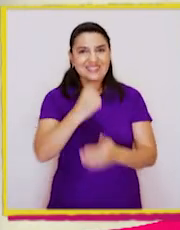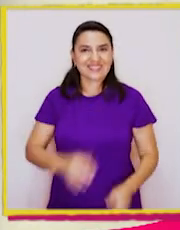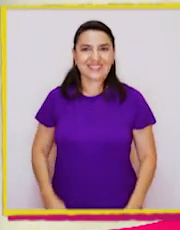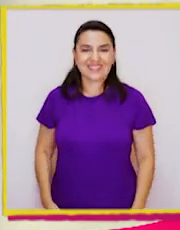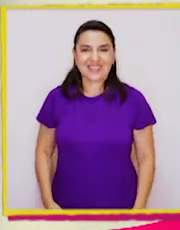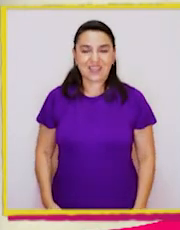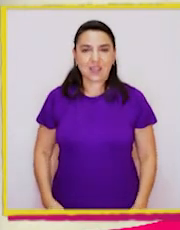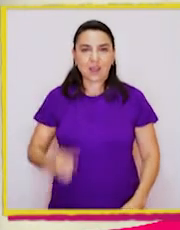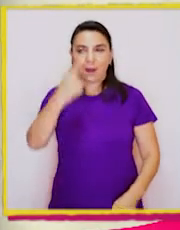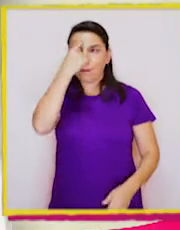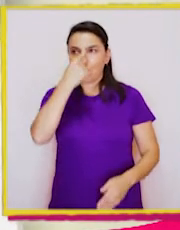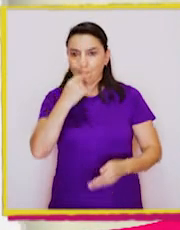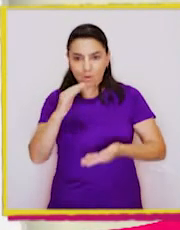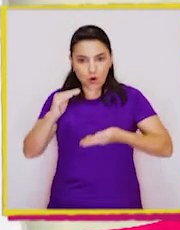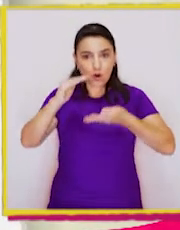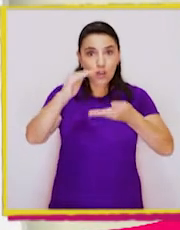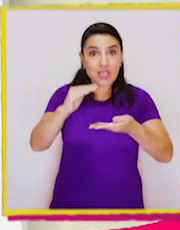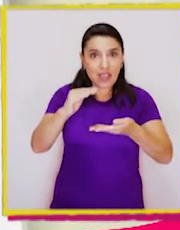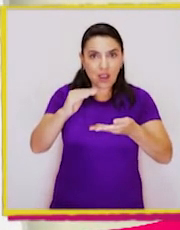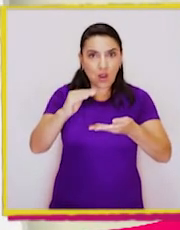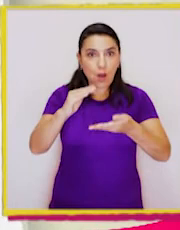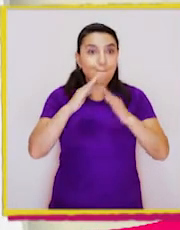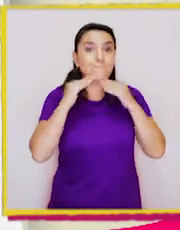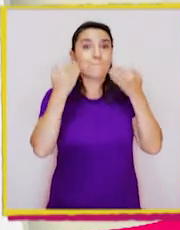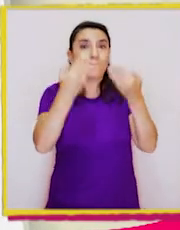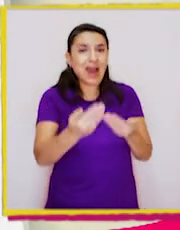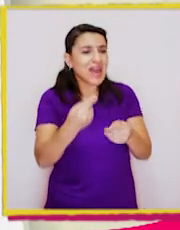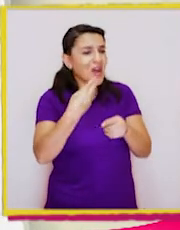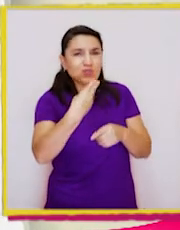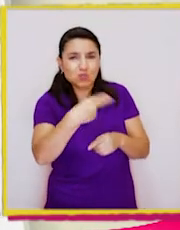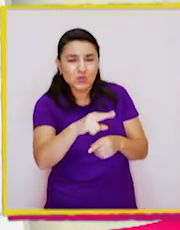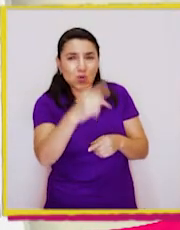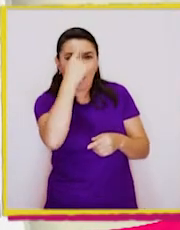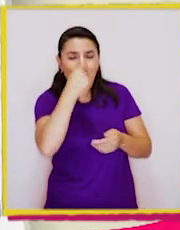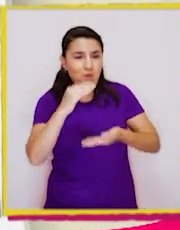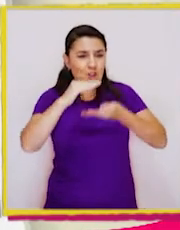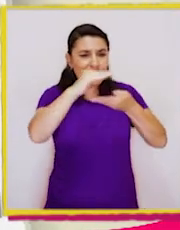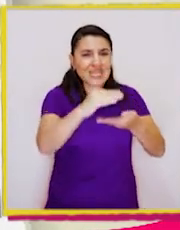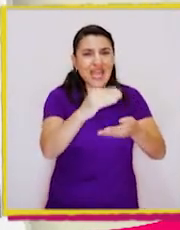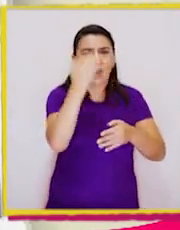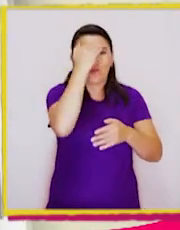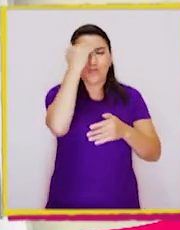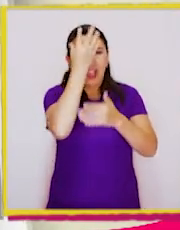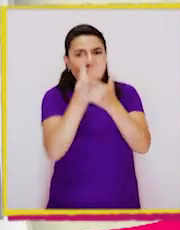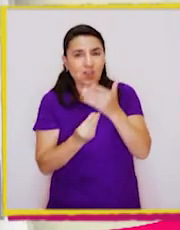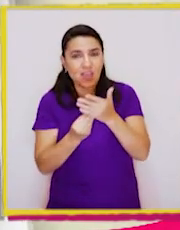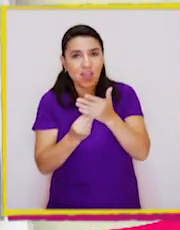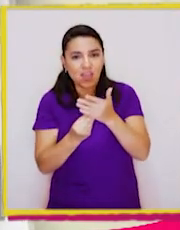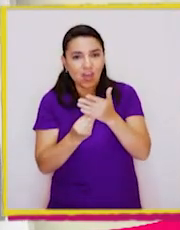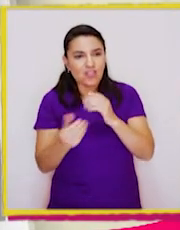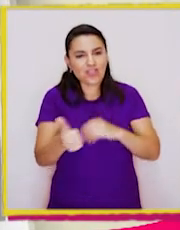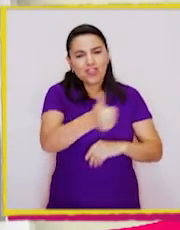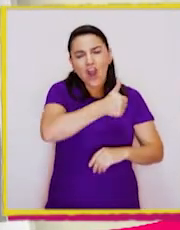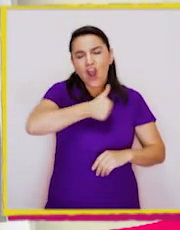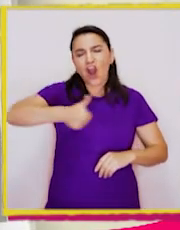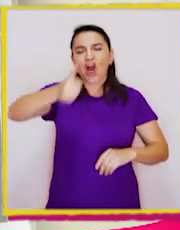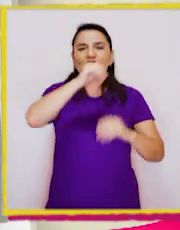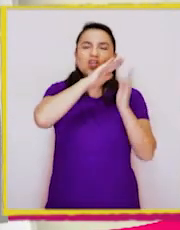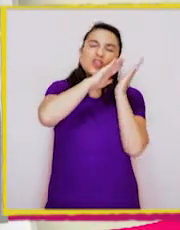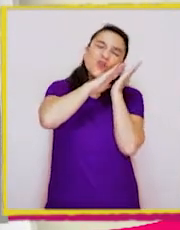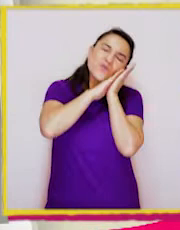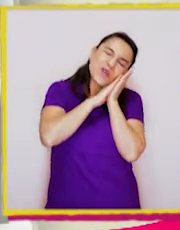logró. ¡Muñecos quitapesares para sus muñecos quitapesares! Esa noche todo el mundo durmió